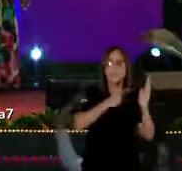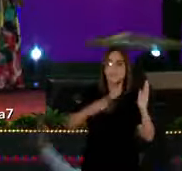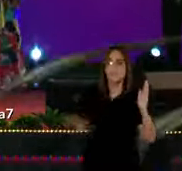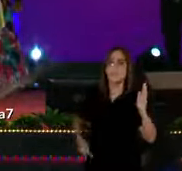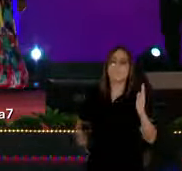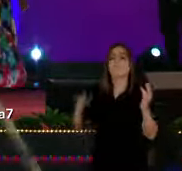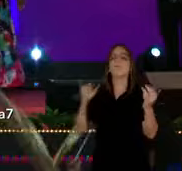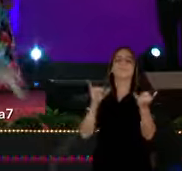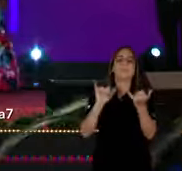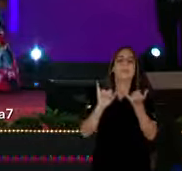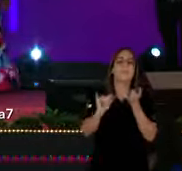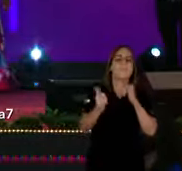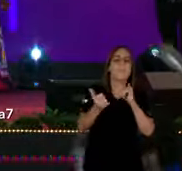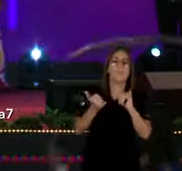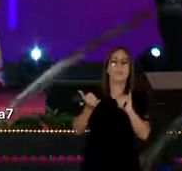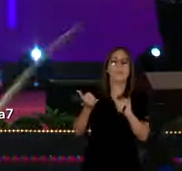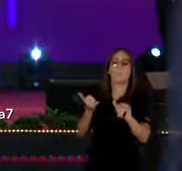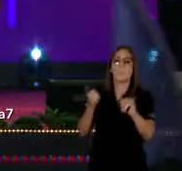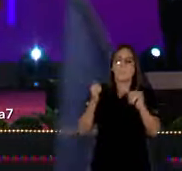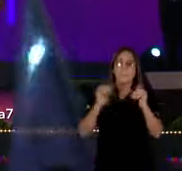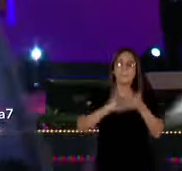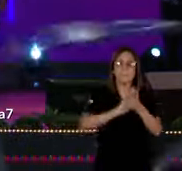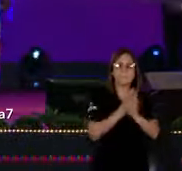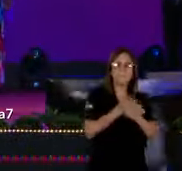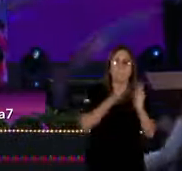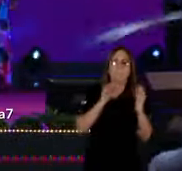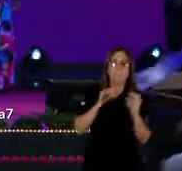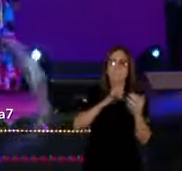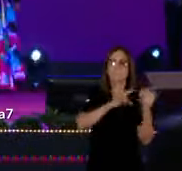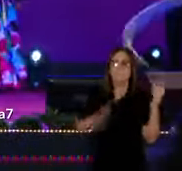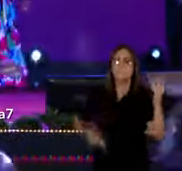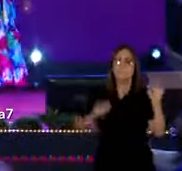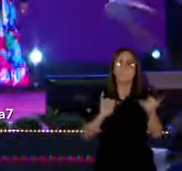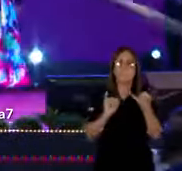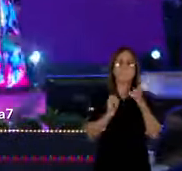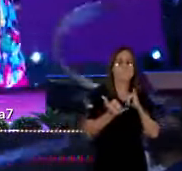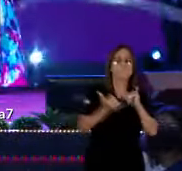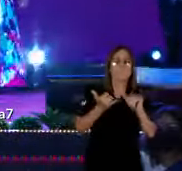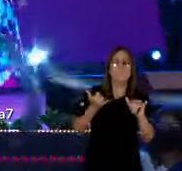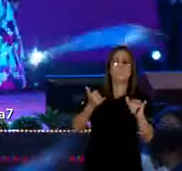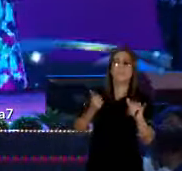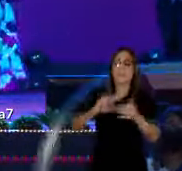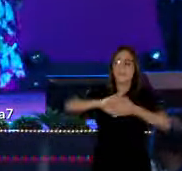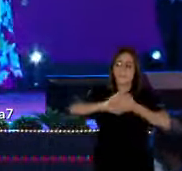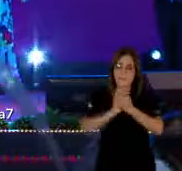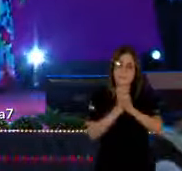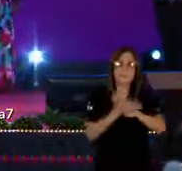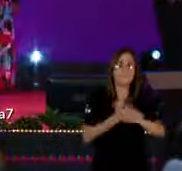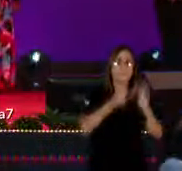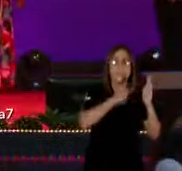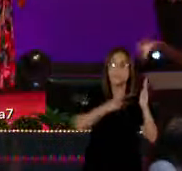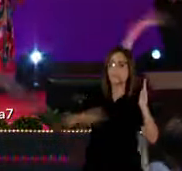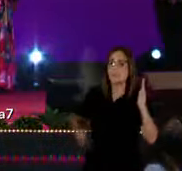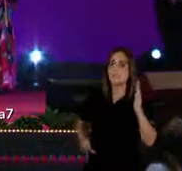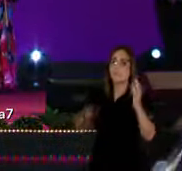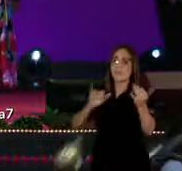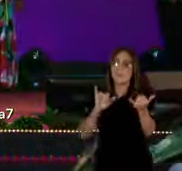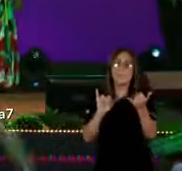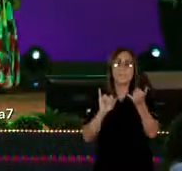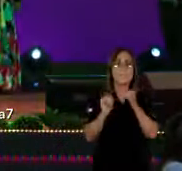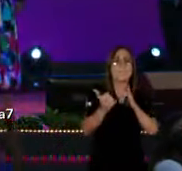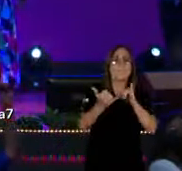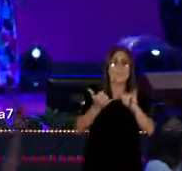hiciste rey por siempre. Te hiciste rey por siempre. Te hiciste rey